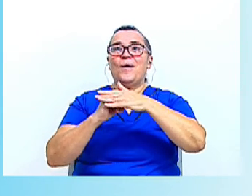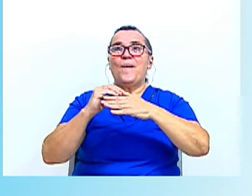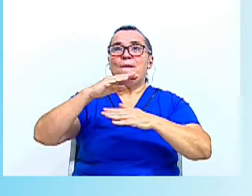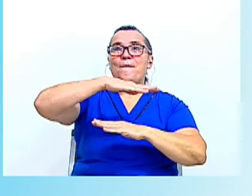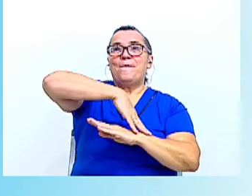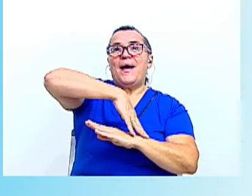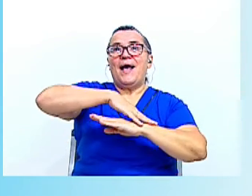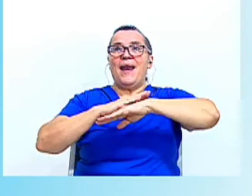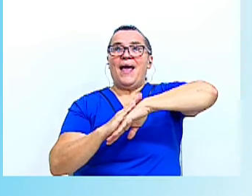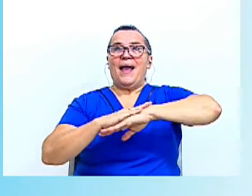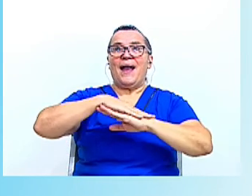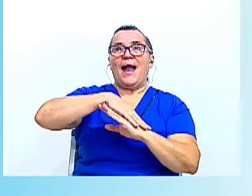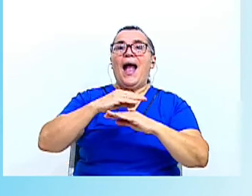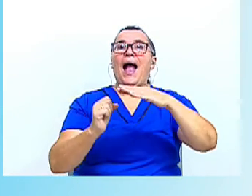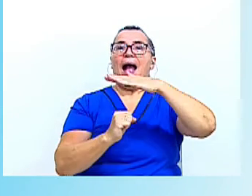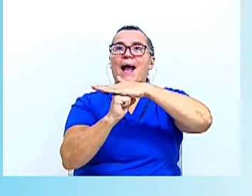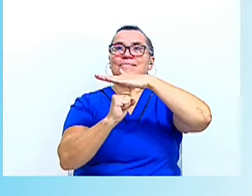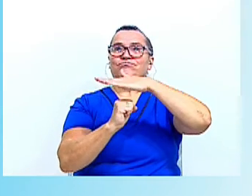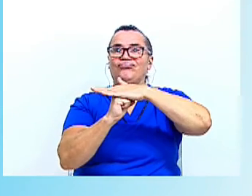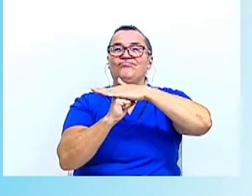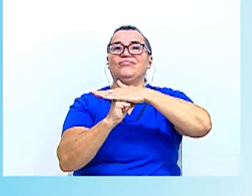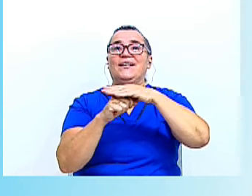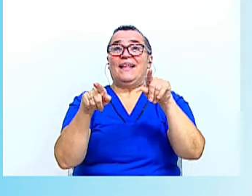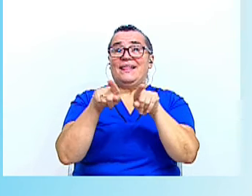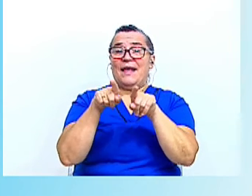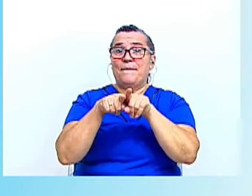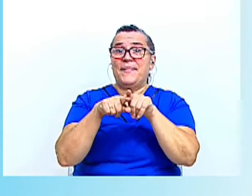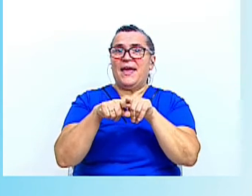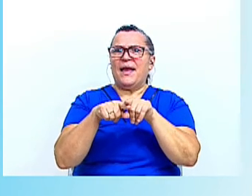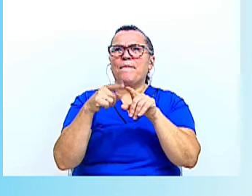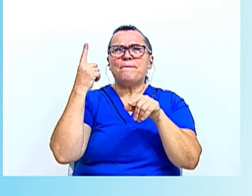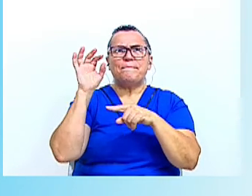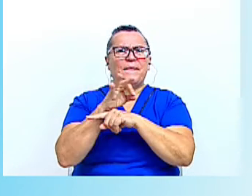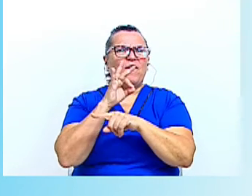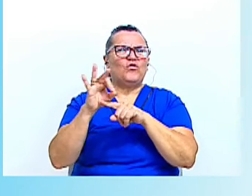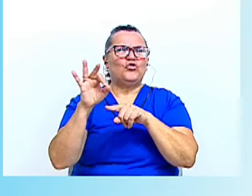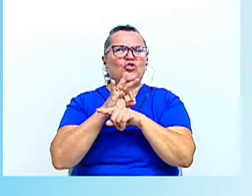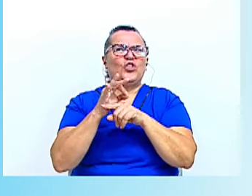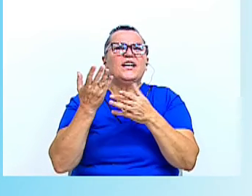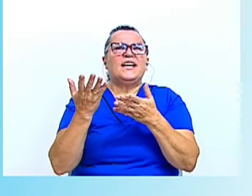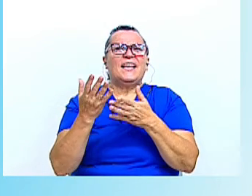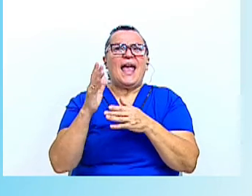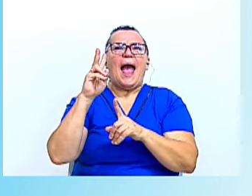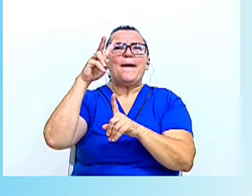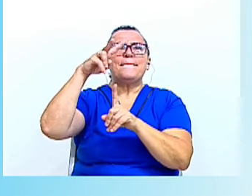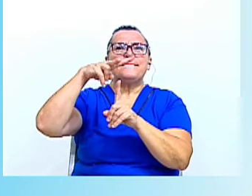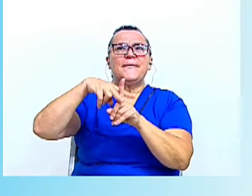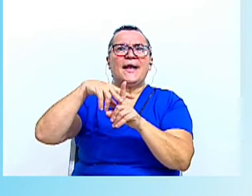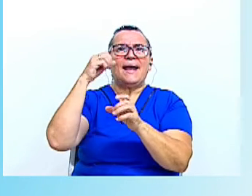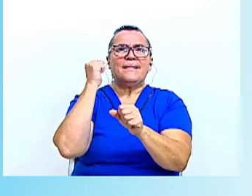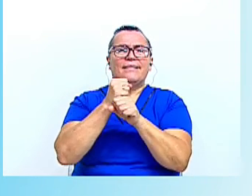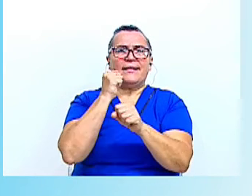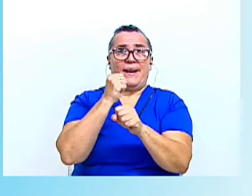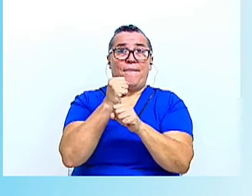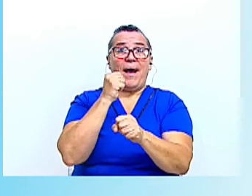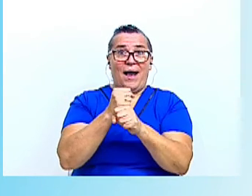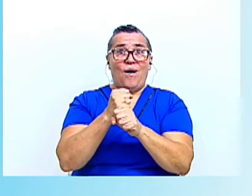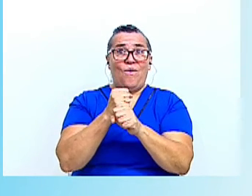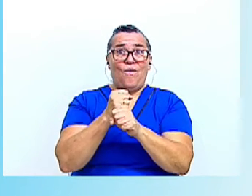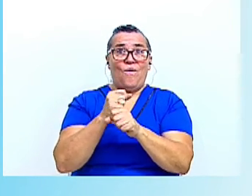un punto de apoyo. Luego a estas palancas para que funcionen yo les debo de aplicar un trabajo,